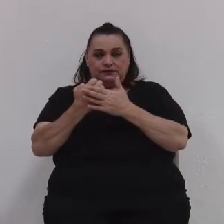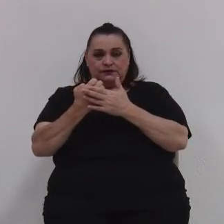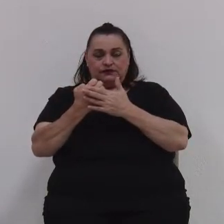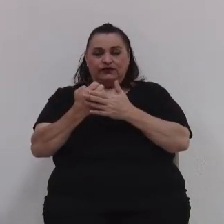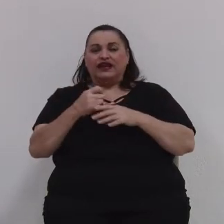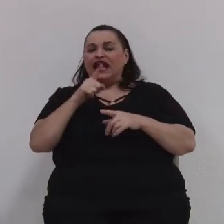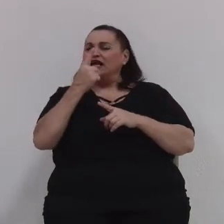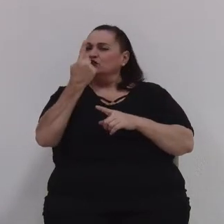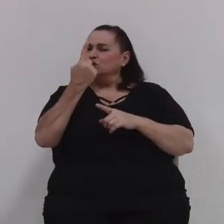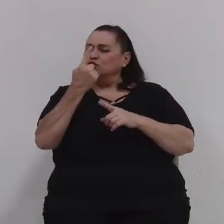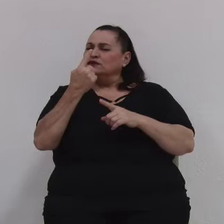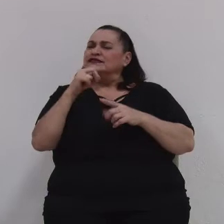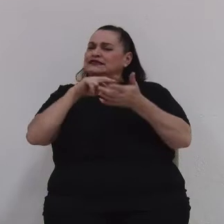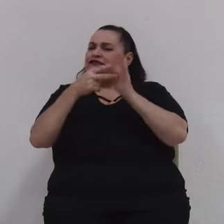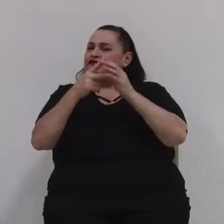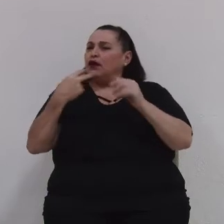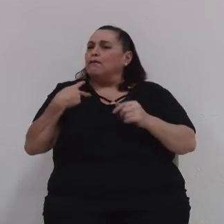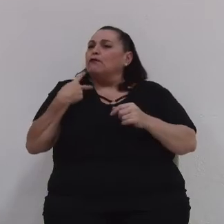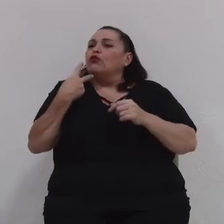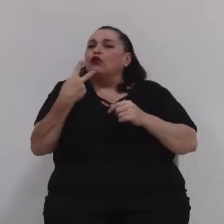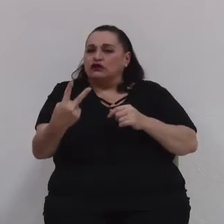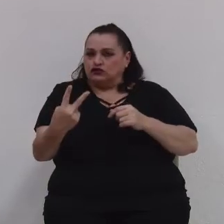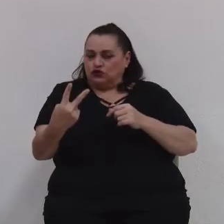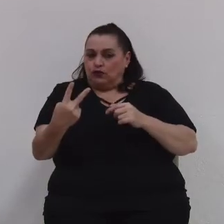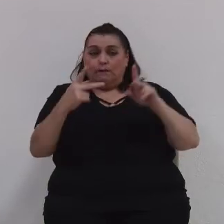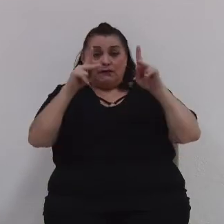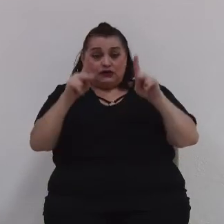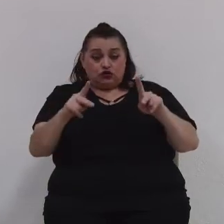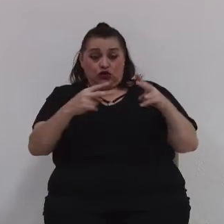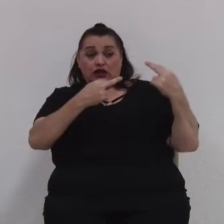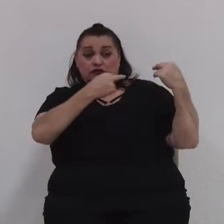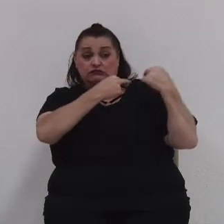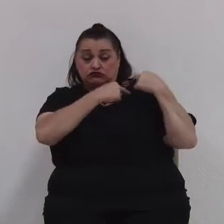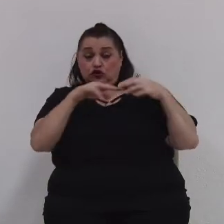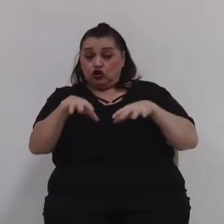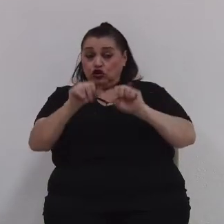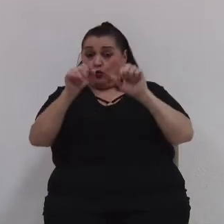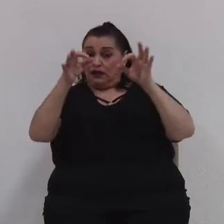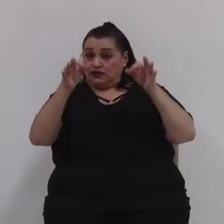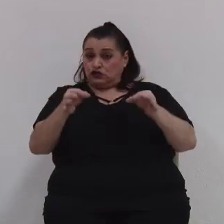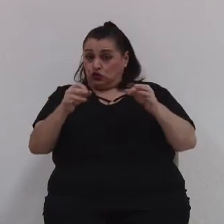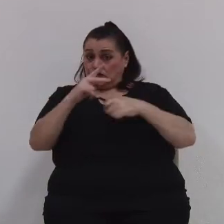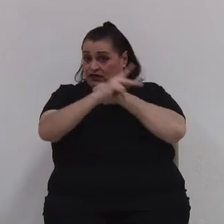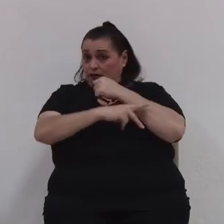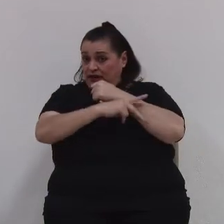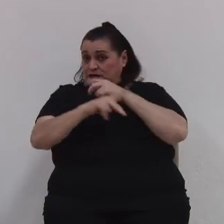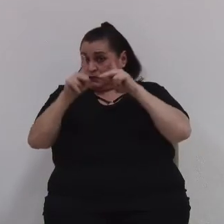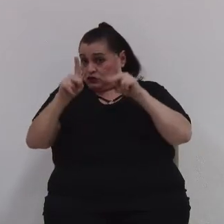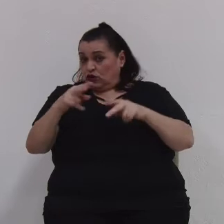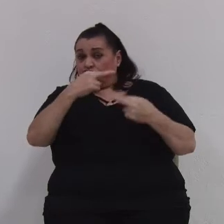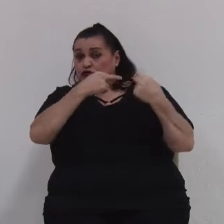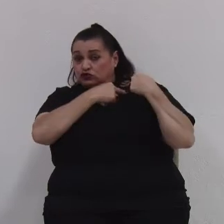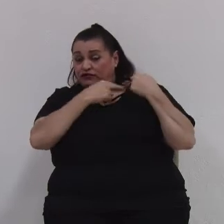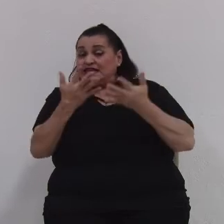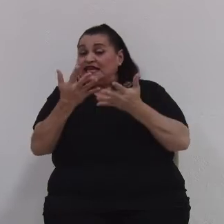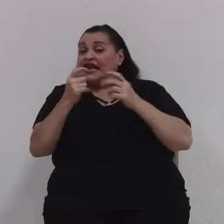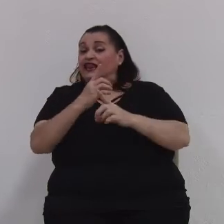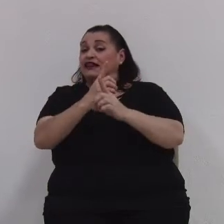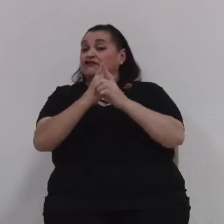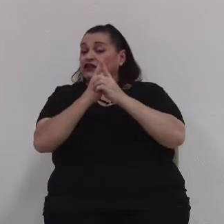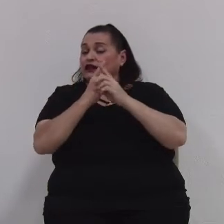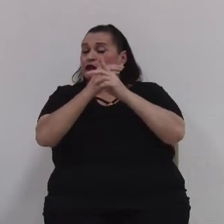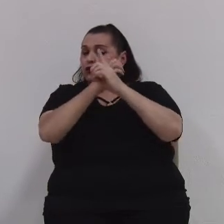es una cuestión de vocación. Si quienes están a cargo de la toma de decisiones de un país quieren defender la democracia,